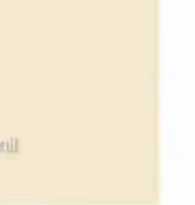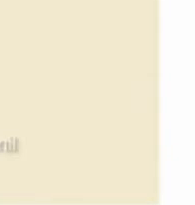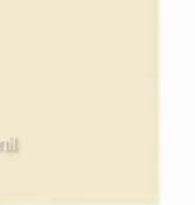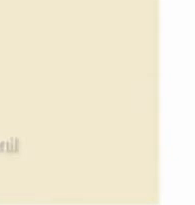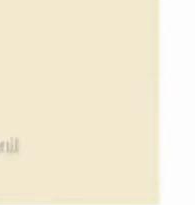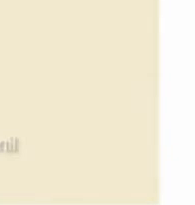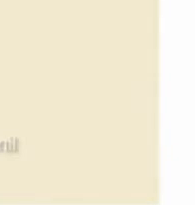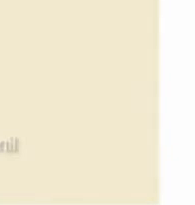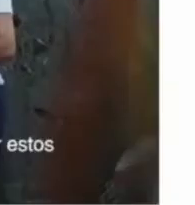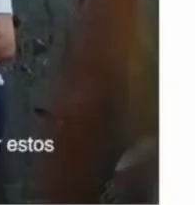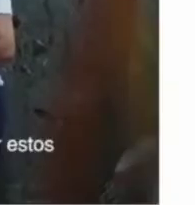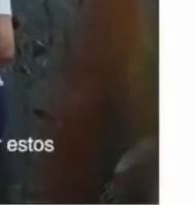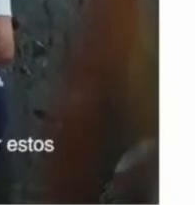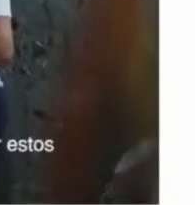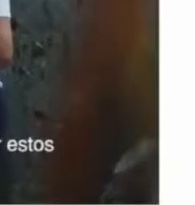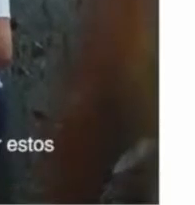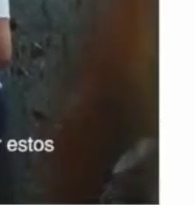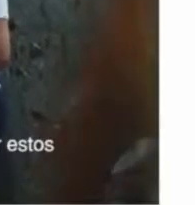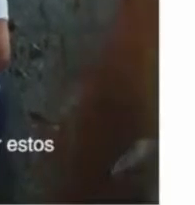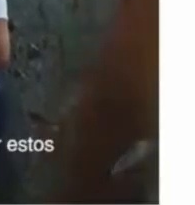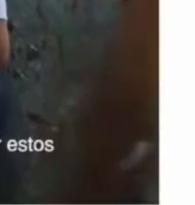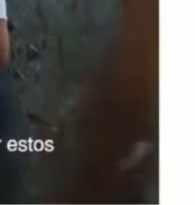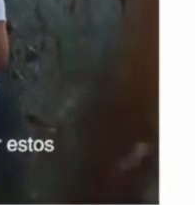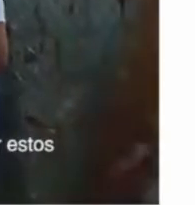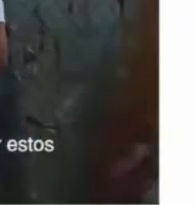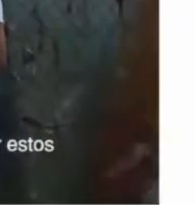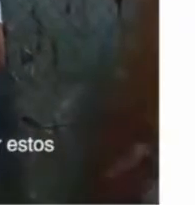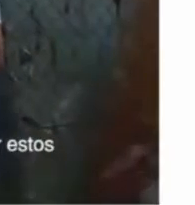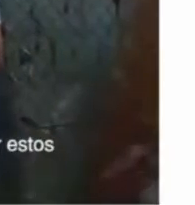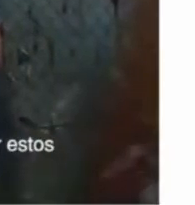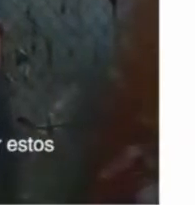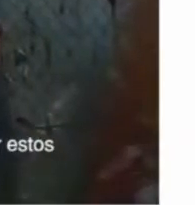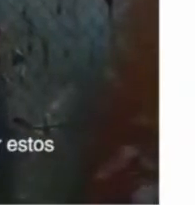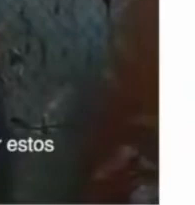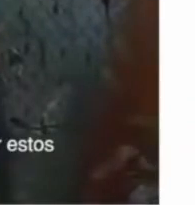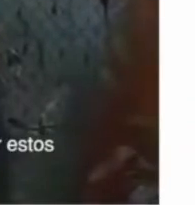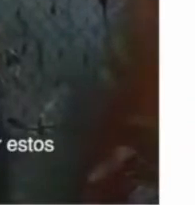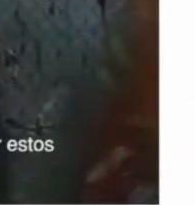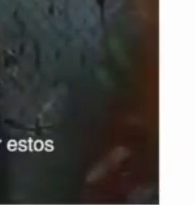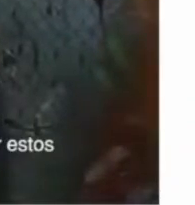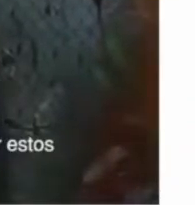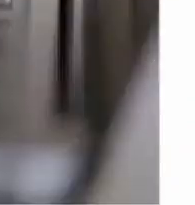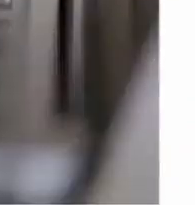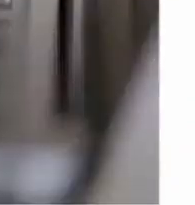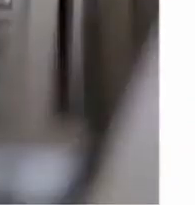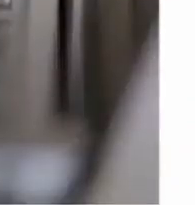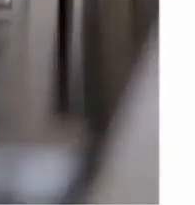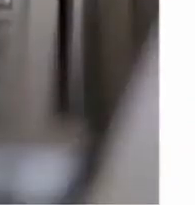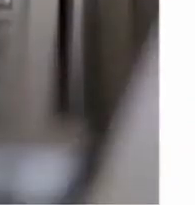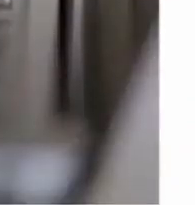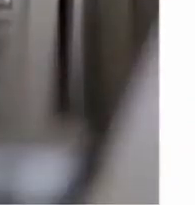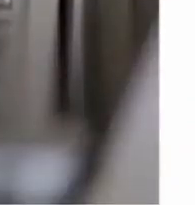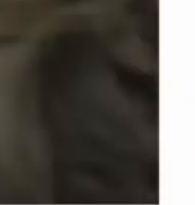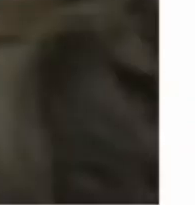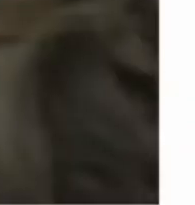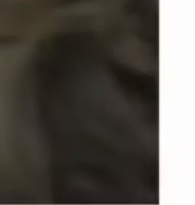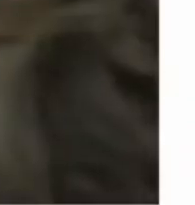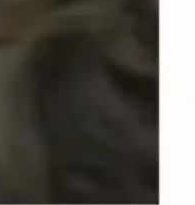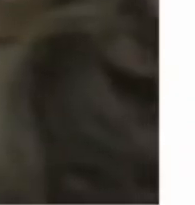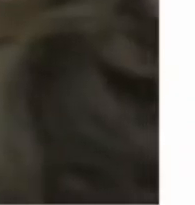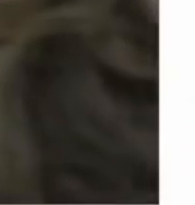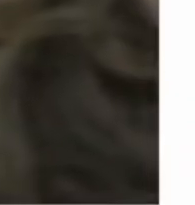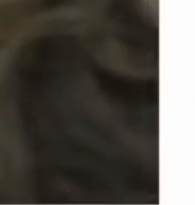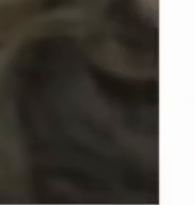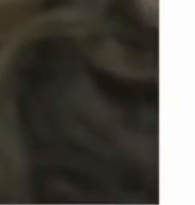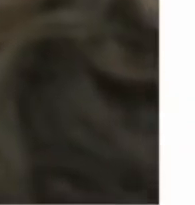Juvenil Contacto Joven, que busca brindar apoyo a quienes están pasando por estos momentos complicados. ¿Necesitas ayuda? ¿Conoces